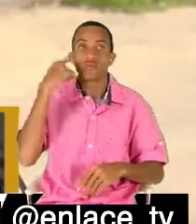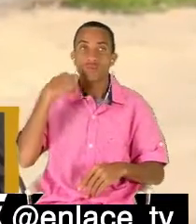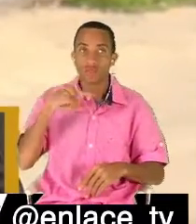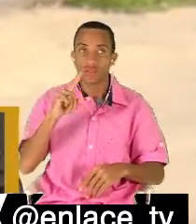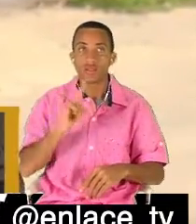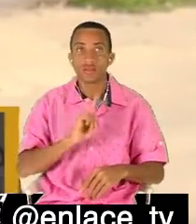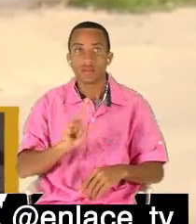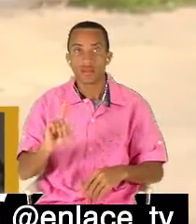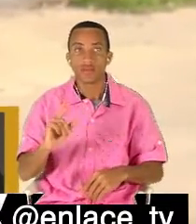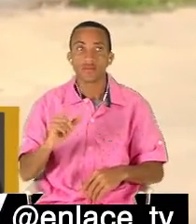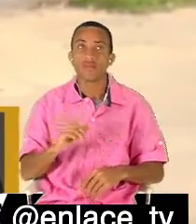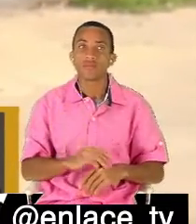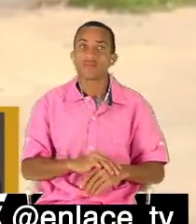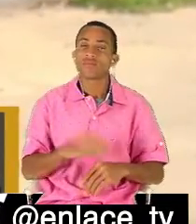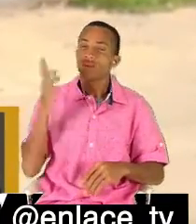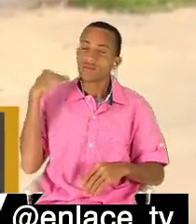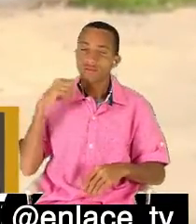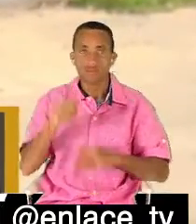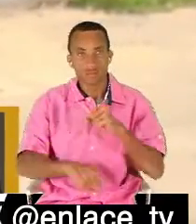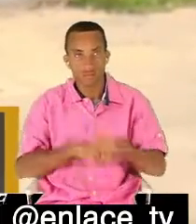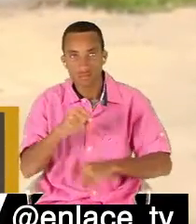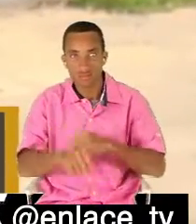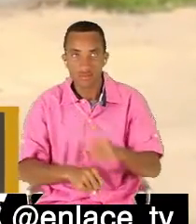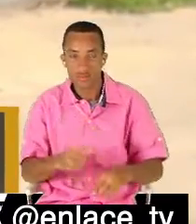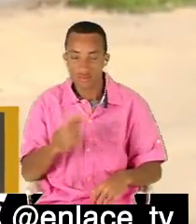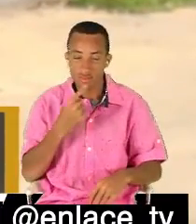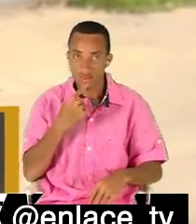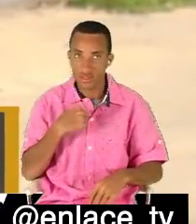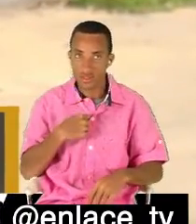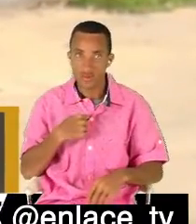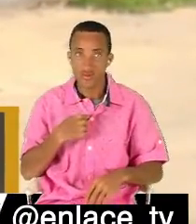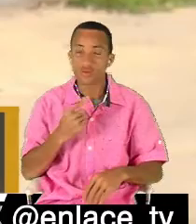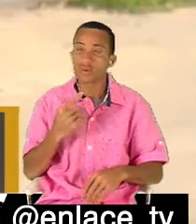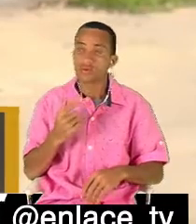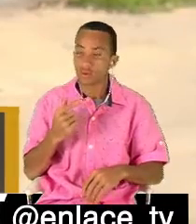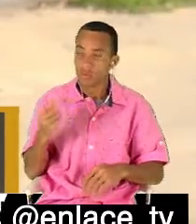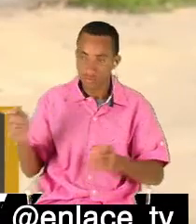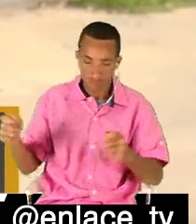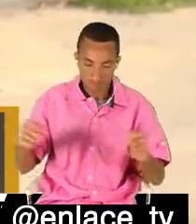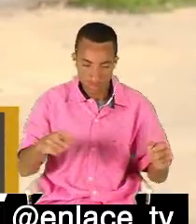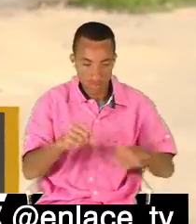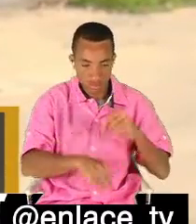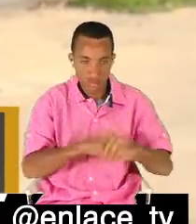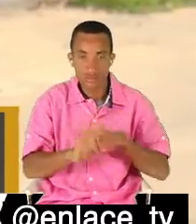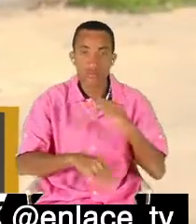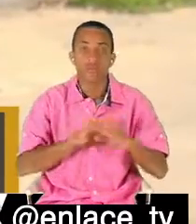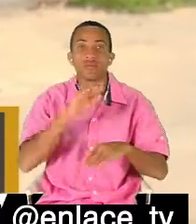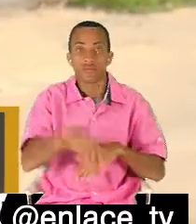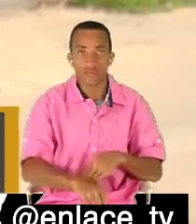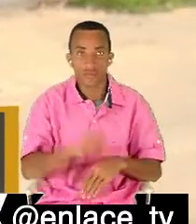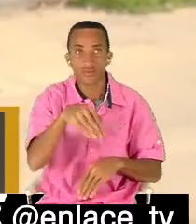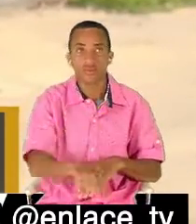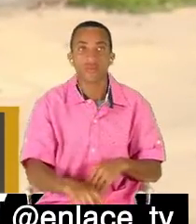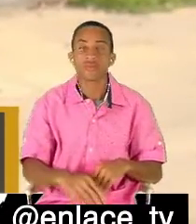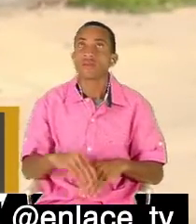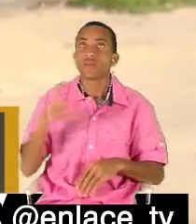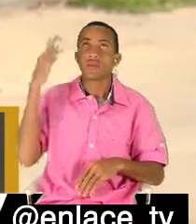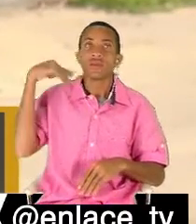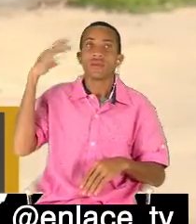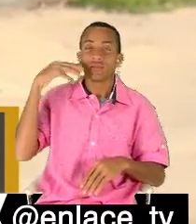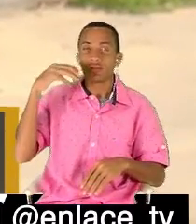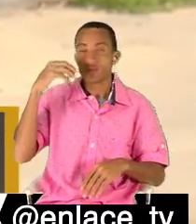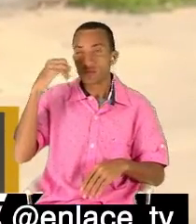me dijo que hace rato ya no motocicla, entonces él me dijo que me iba a traer a bicicross y empecé con un profe que también se